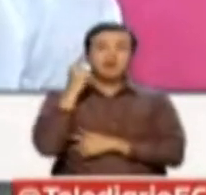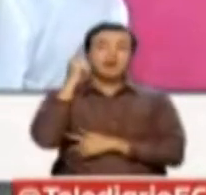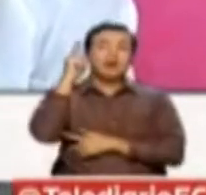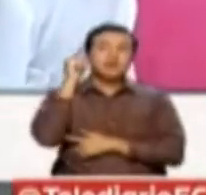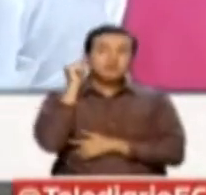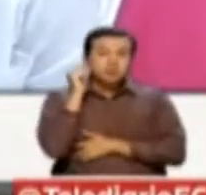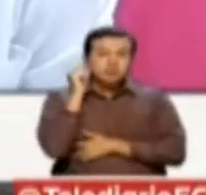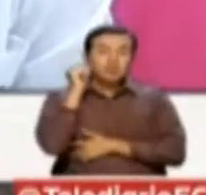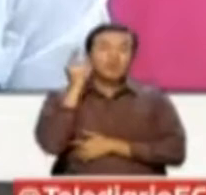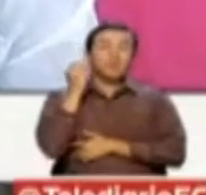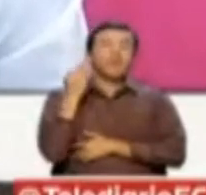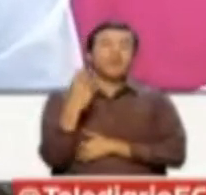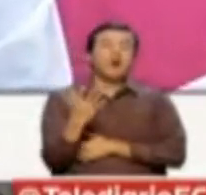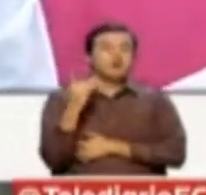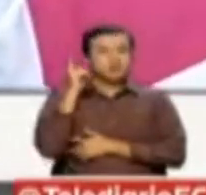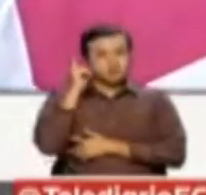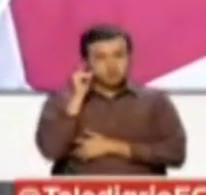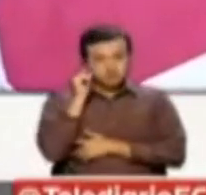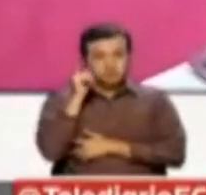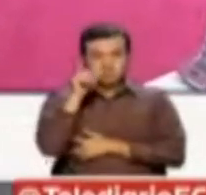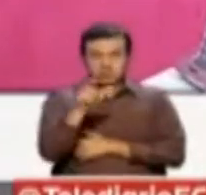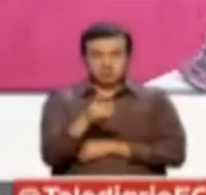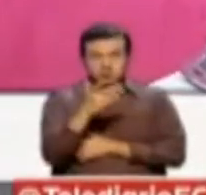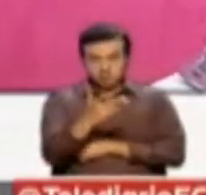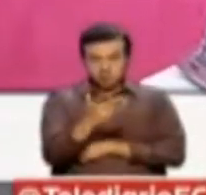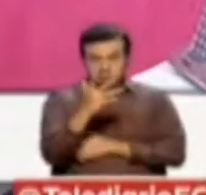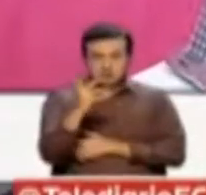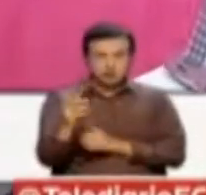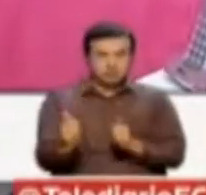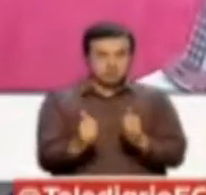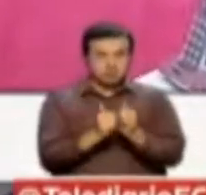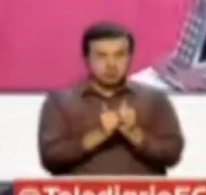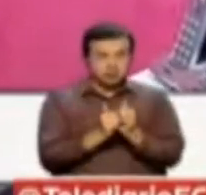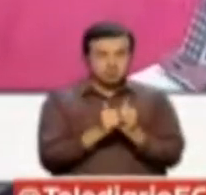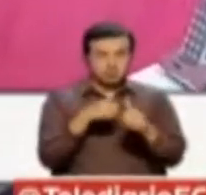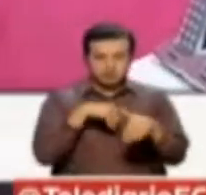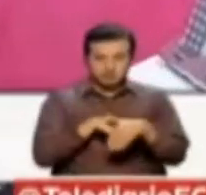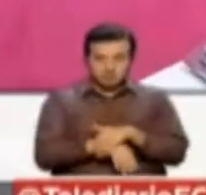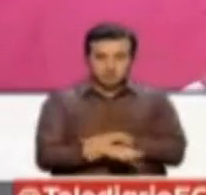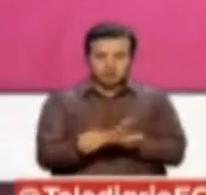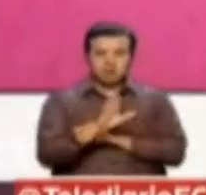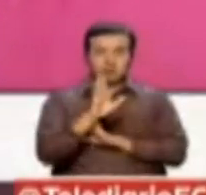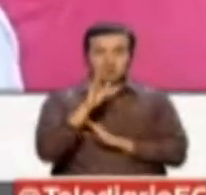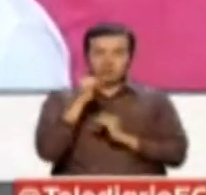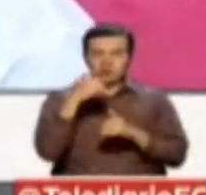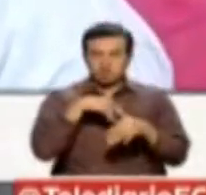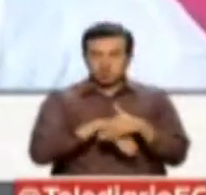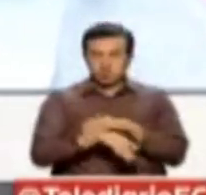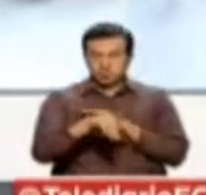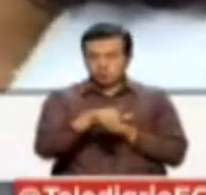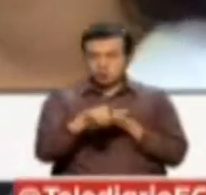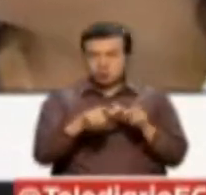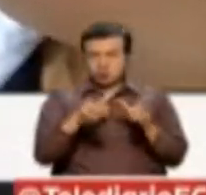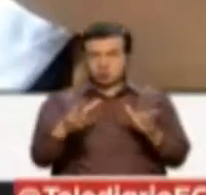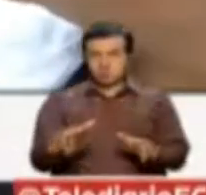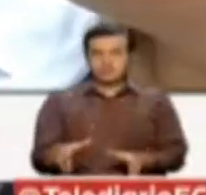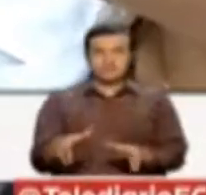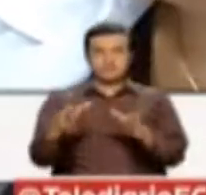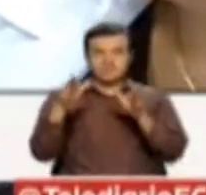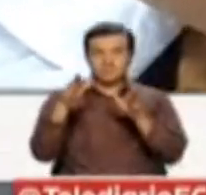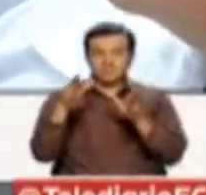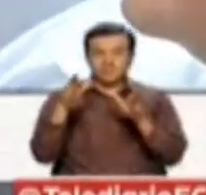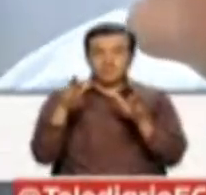pérdida auditiva en este momento la paciente se está acercando a realizar la cabina audiométrica para que el